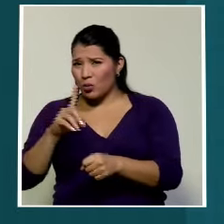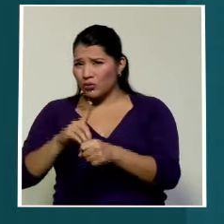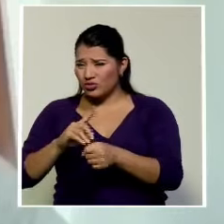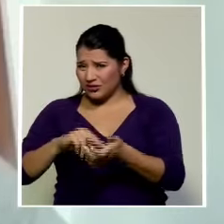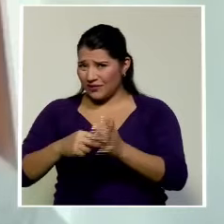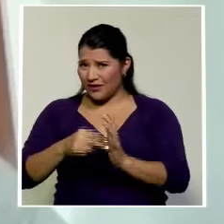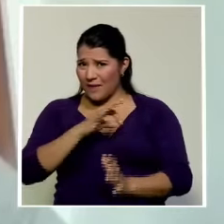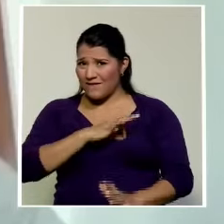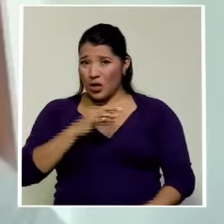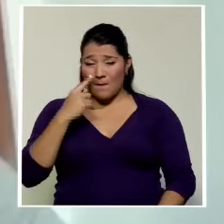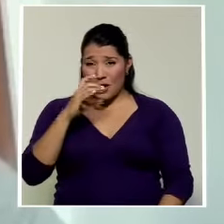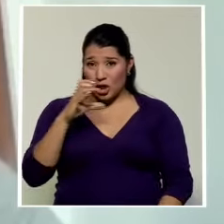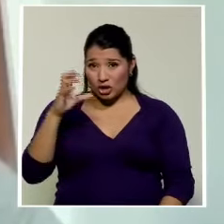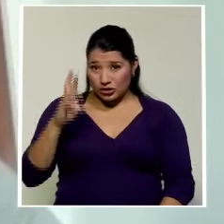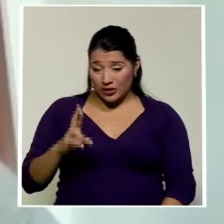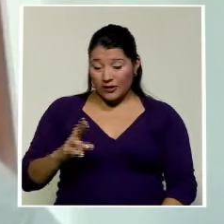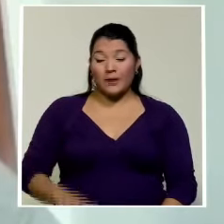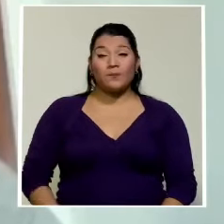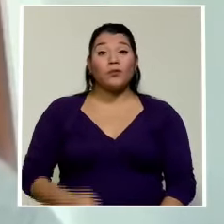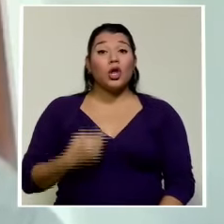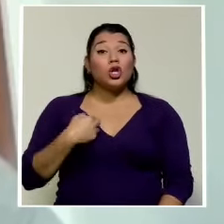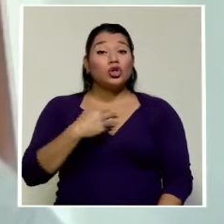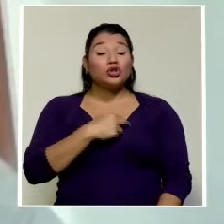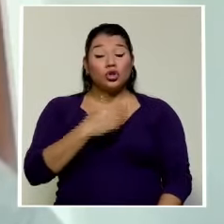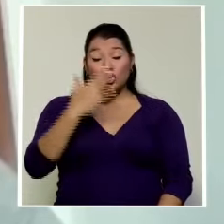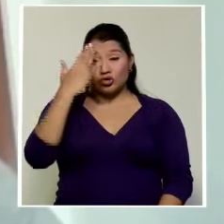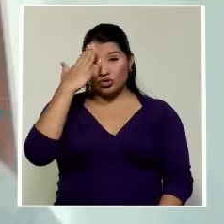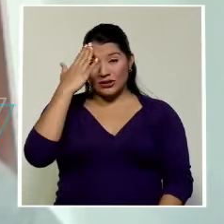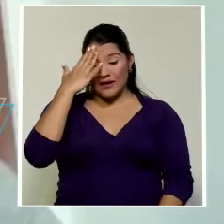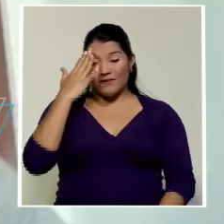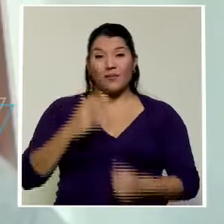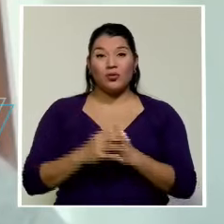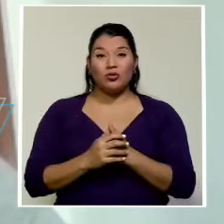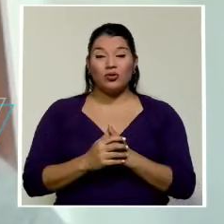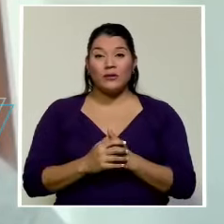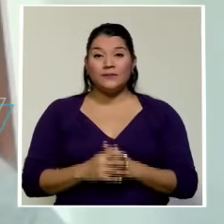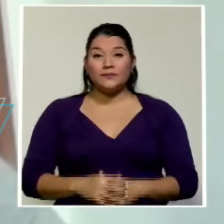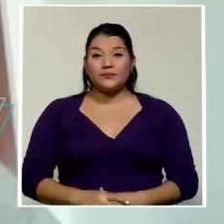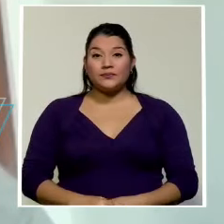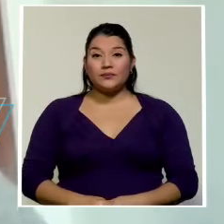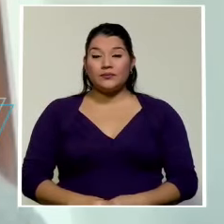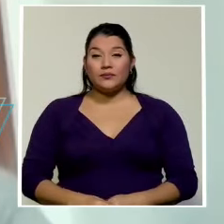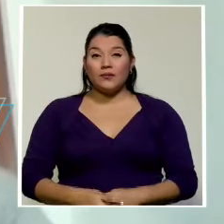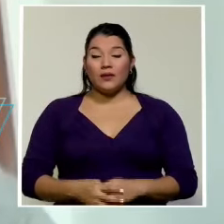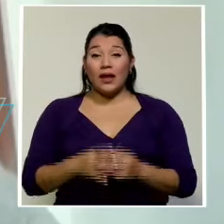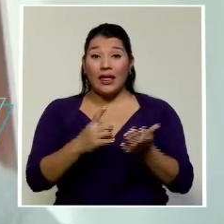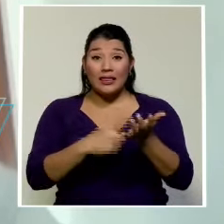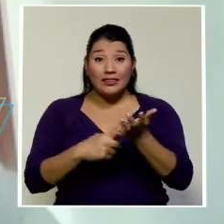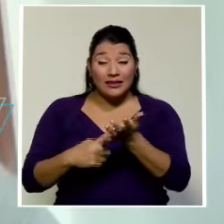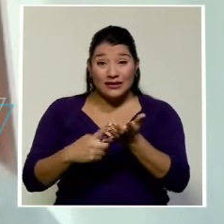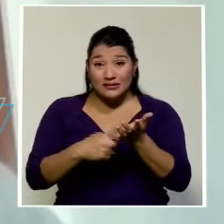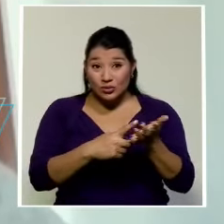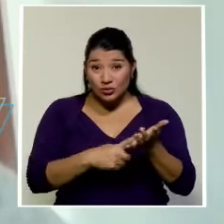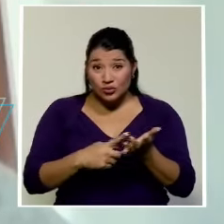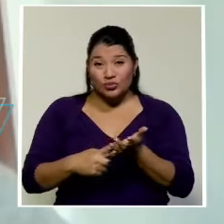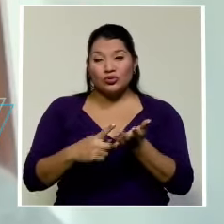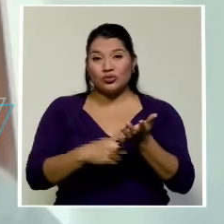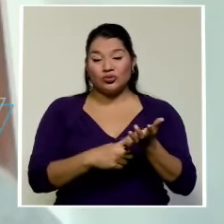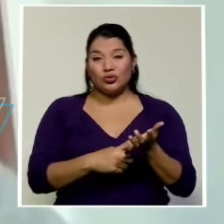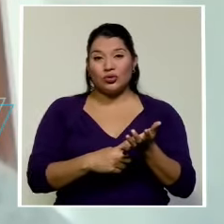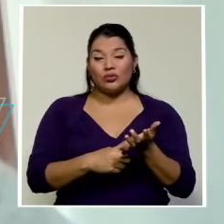turno. Sabemos que en este escenario de alta fragmentación partidaria, las discusiones y las distinciones entre